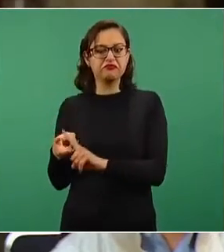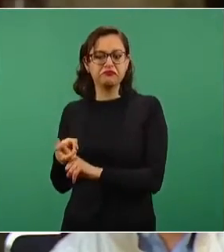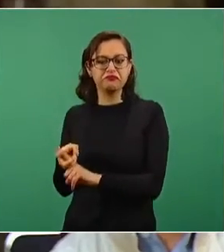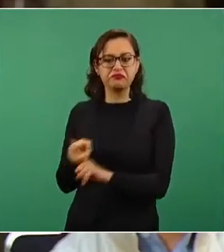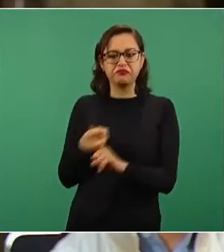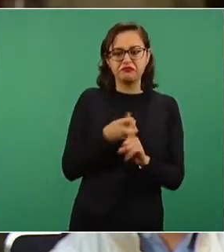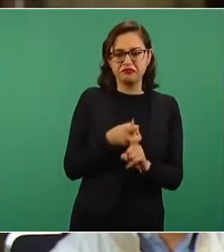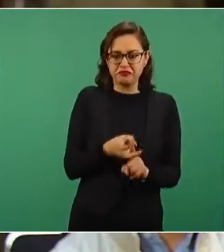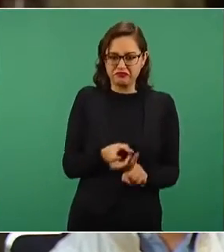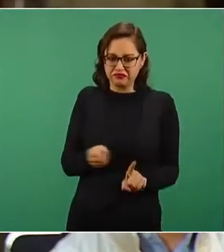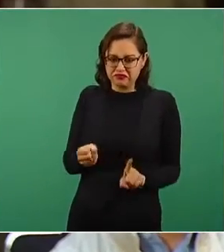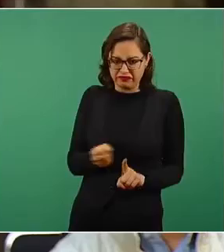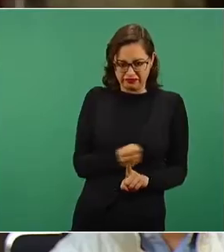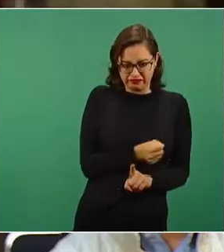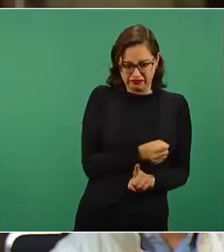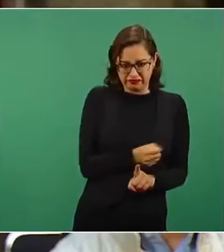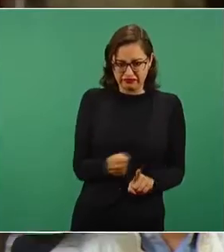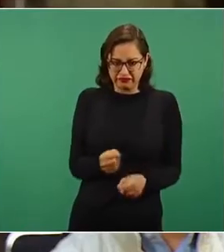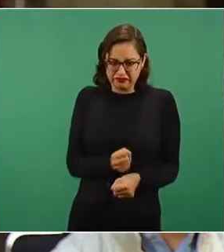y torturadas.